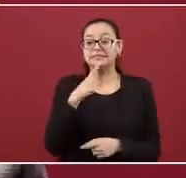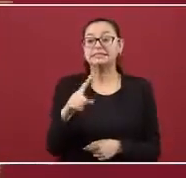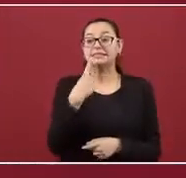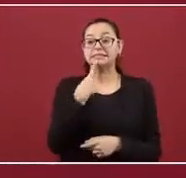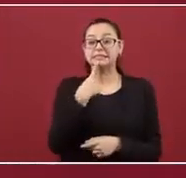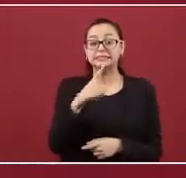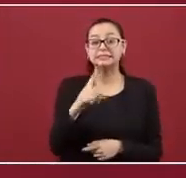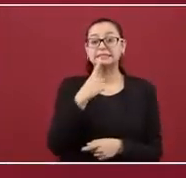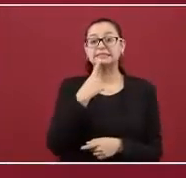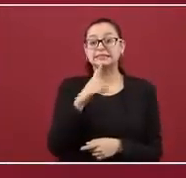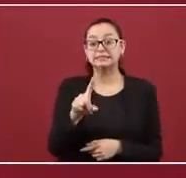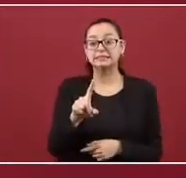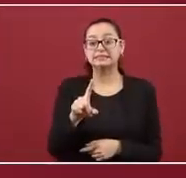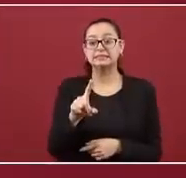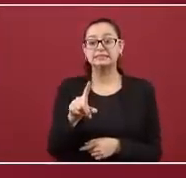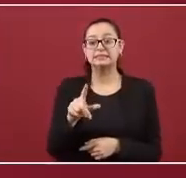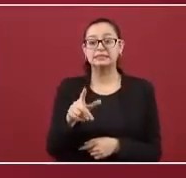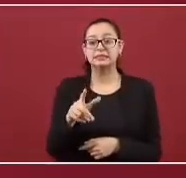van